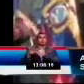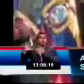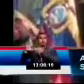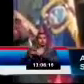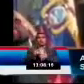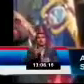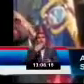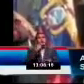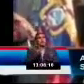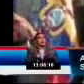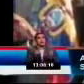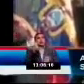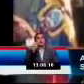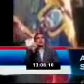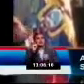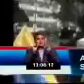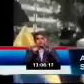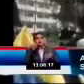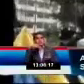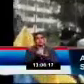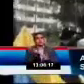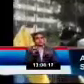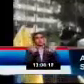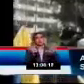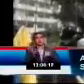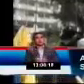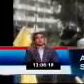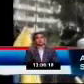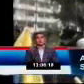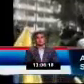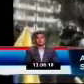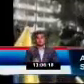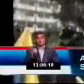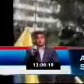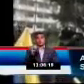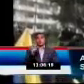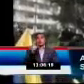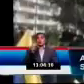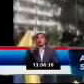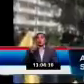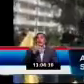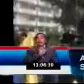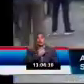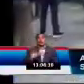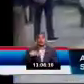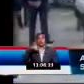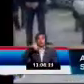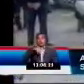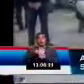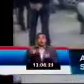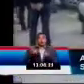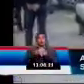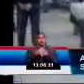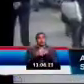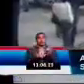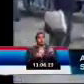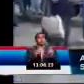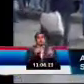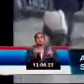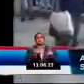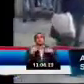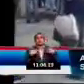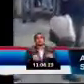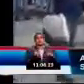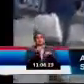hechos ocurridos aquel 30 de septiembre de 2010. Óscar Ayerbe, presidente de esa asociación, sostuvo que